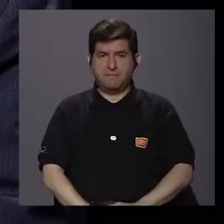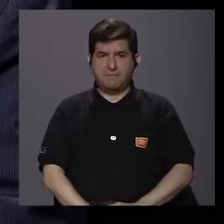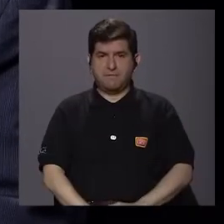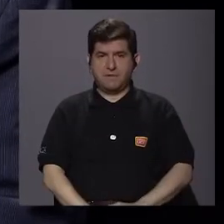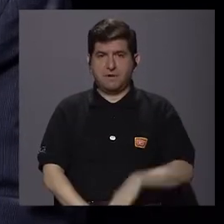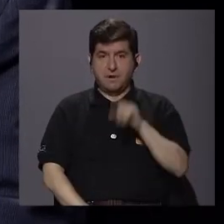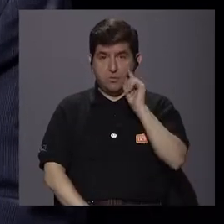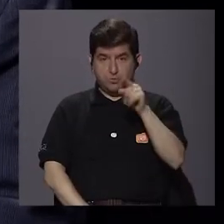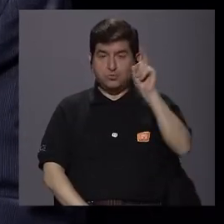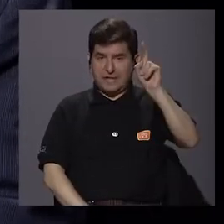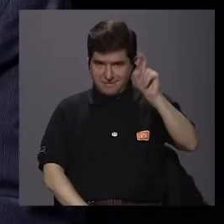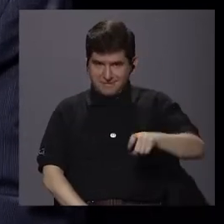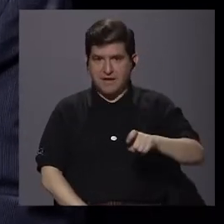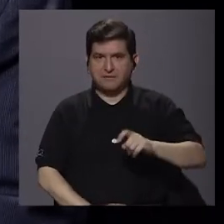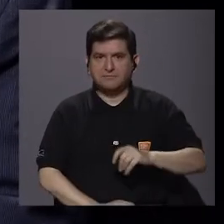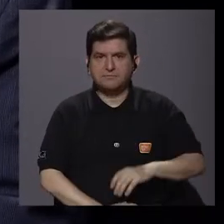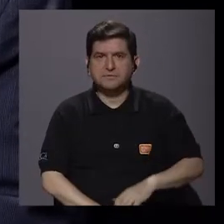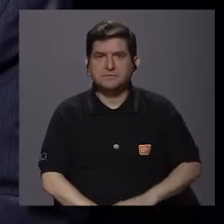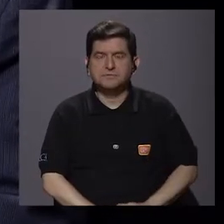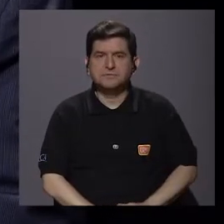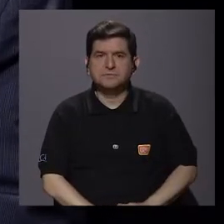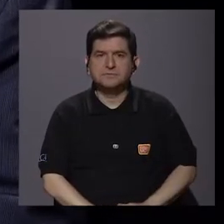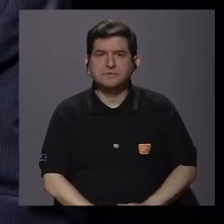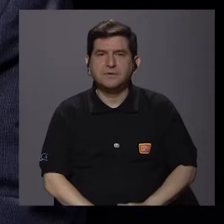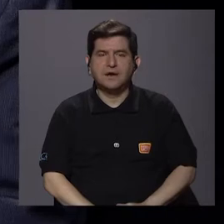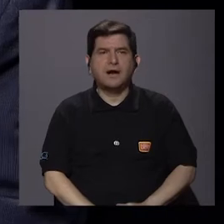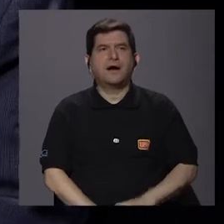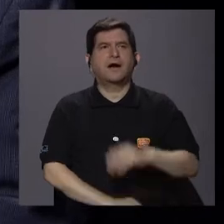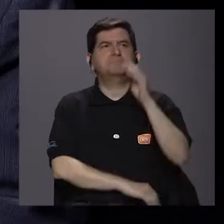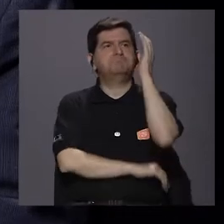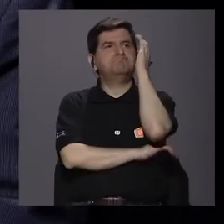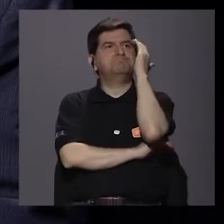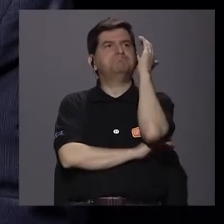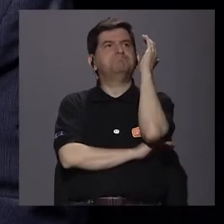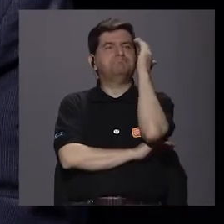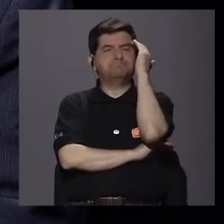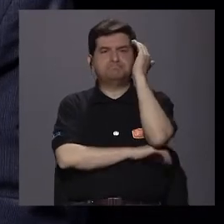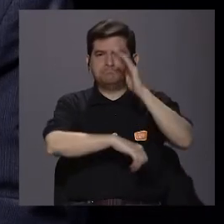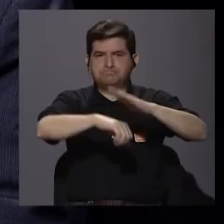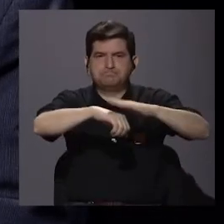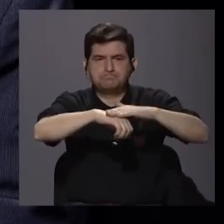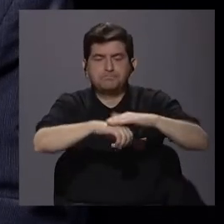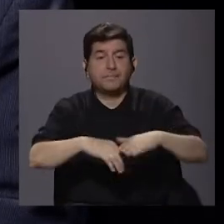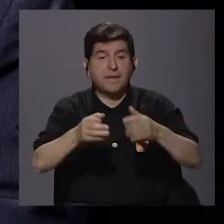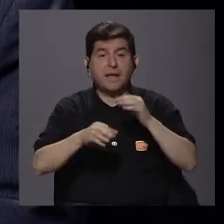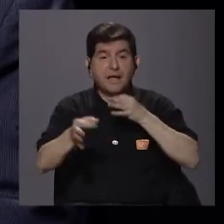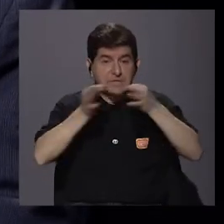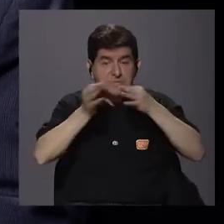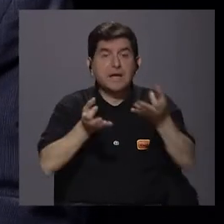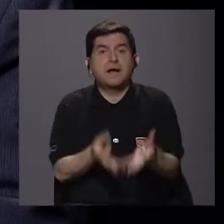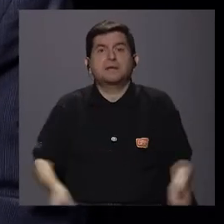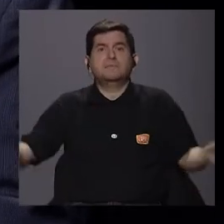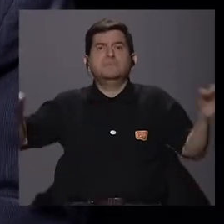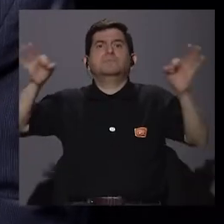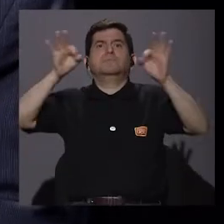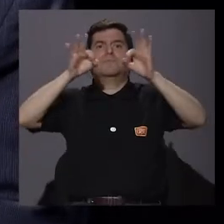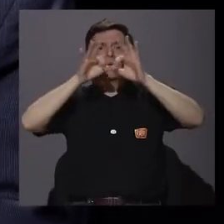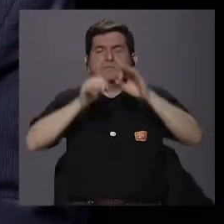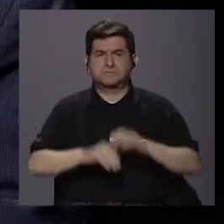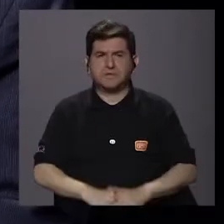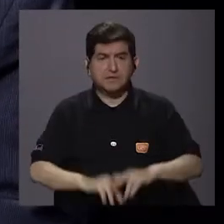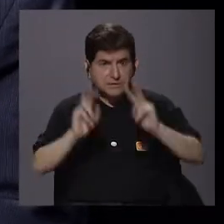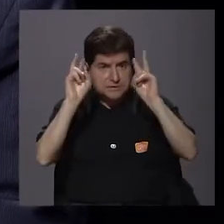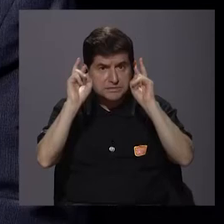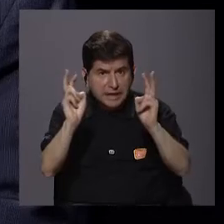ustedes deberían abrir conciencia de la importancia de